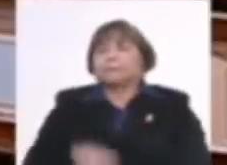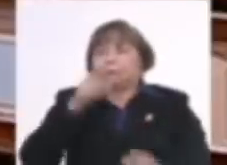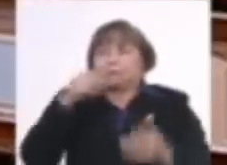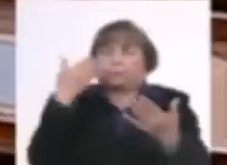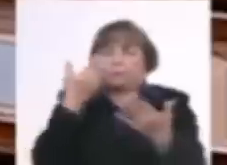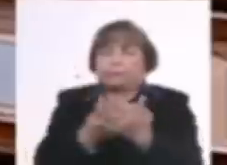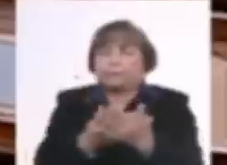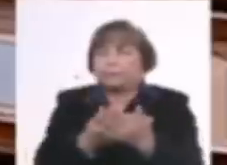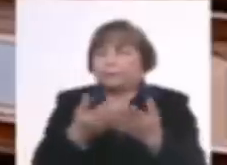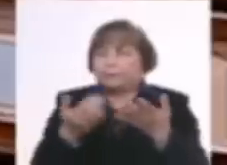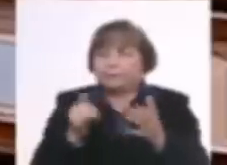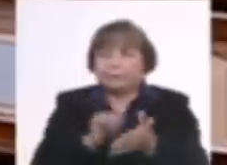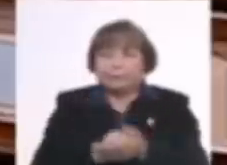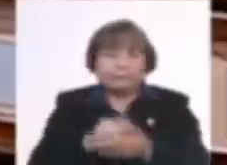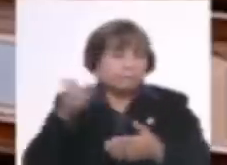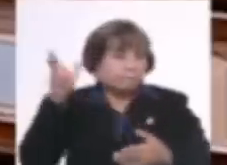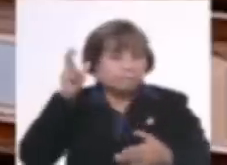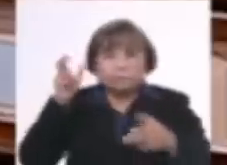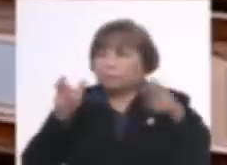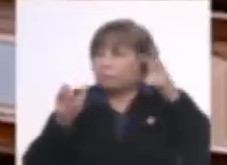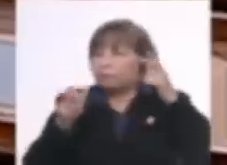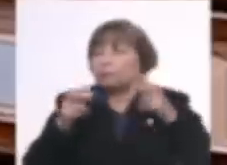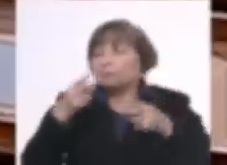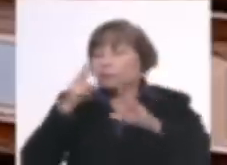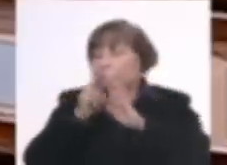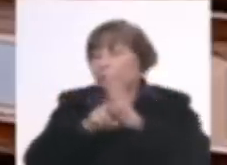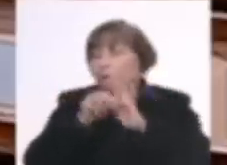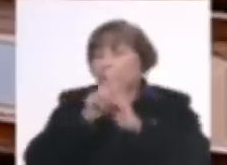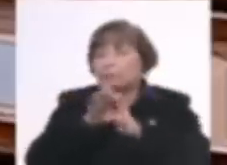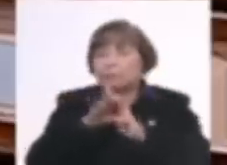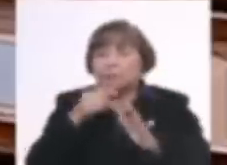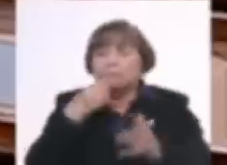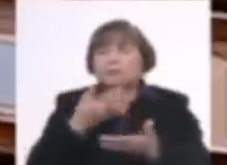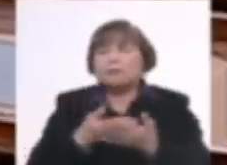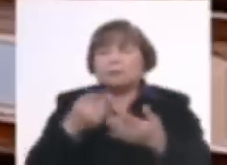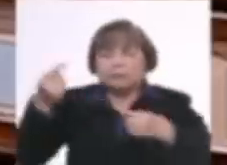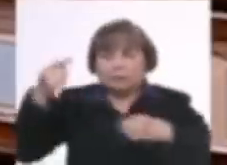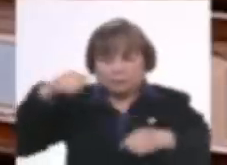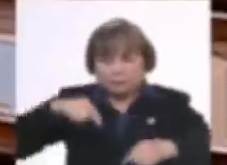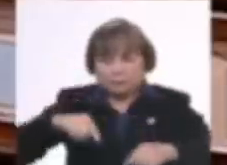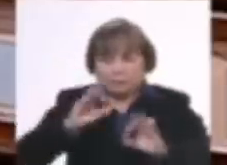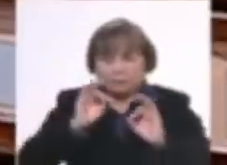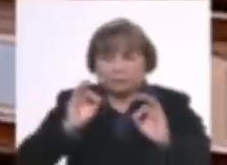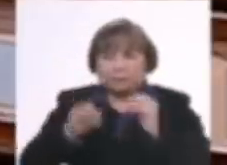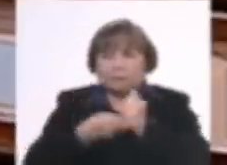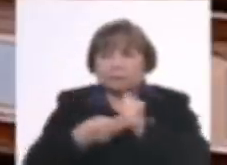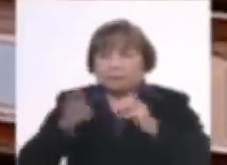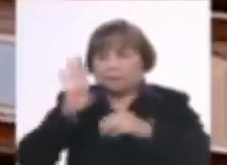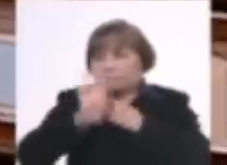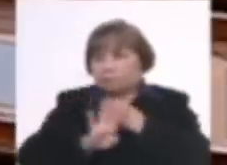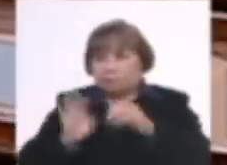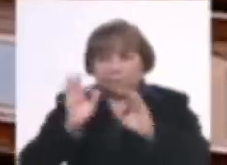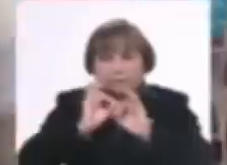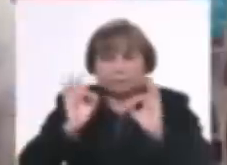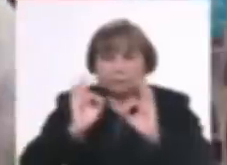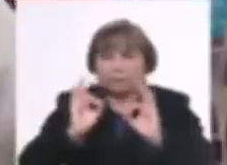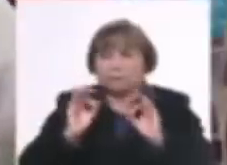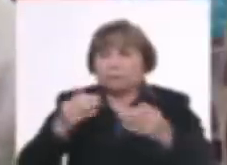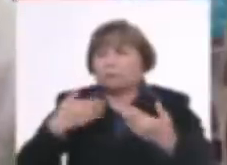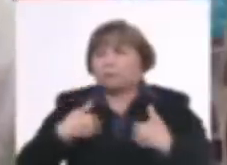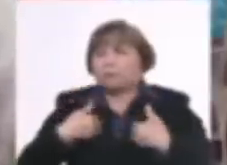usted llega... Y escuchamos en el video decir, he venido sin seguridad para no